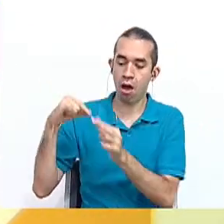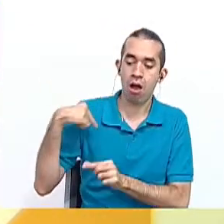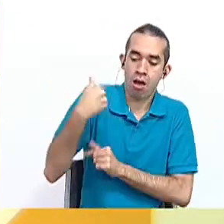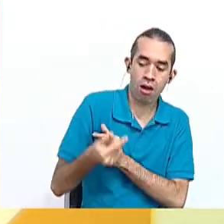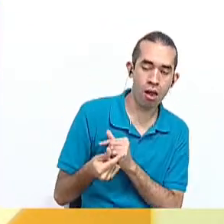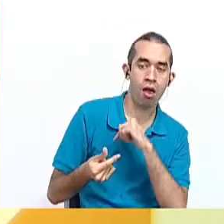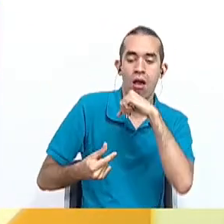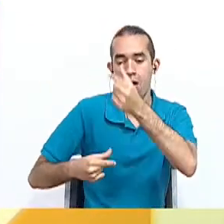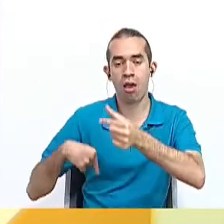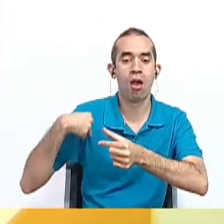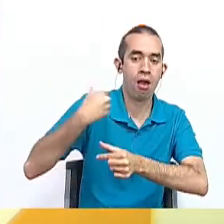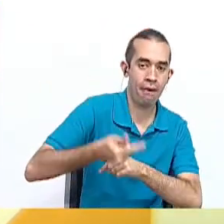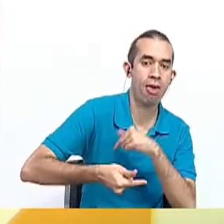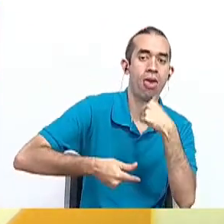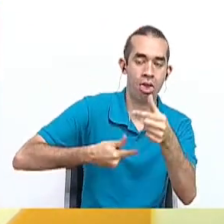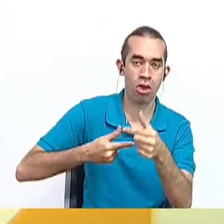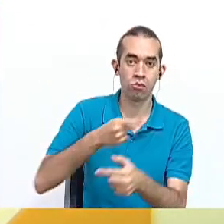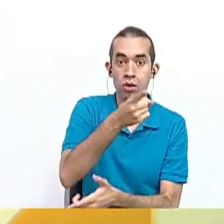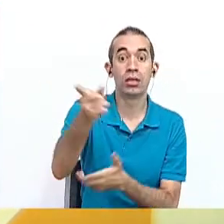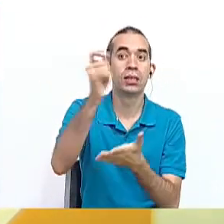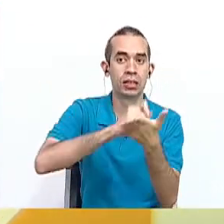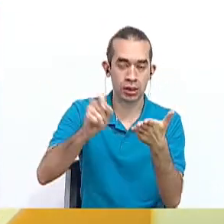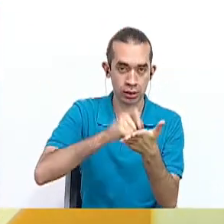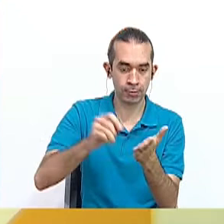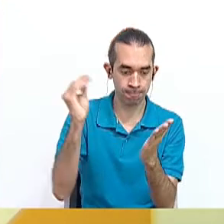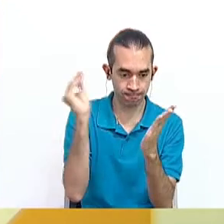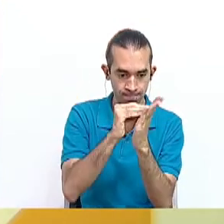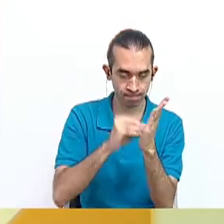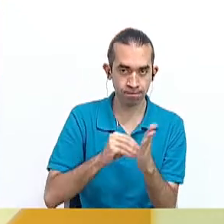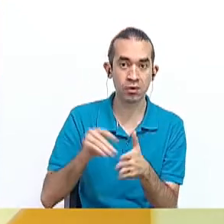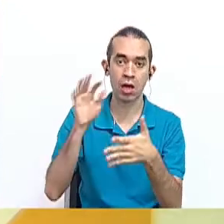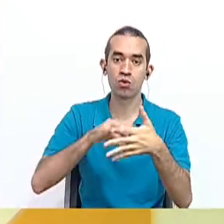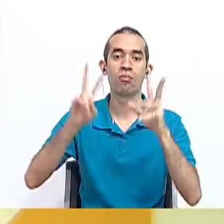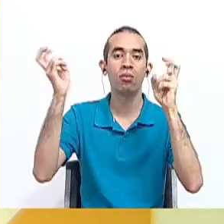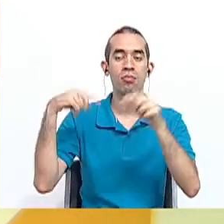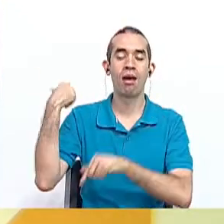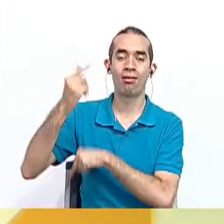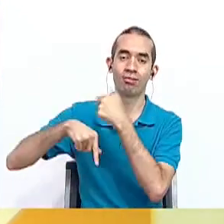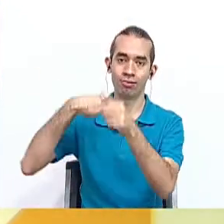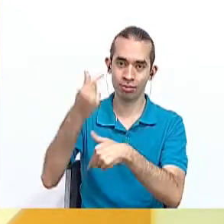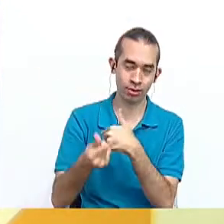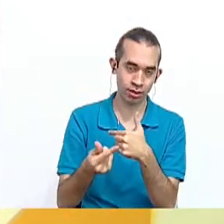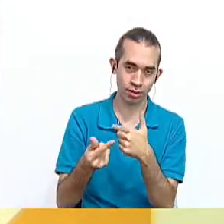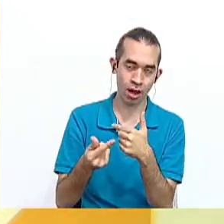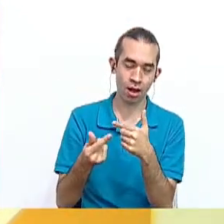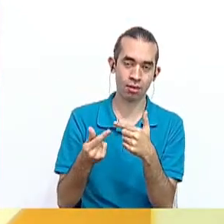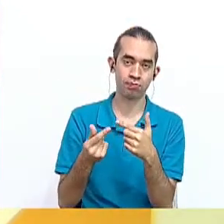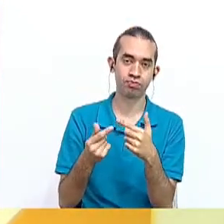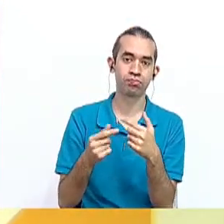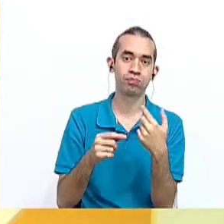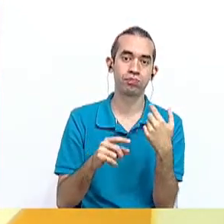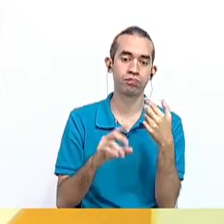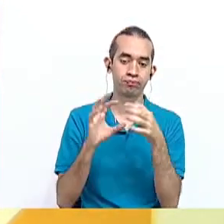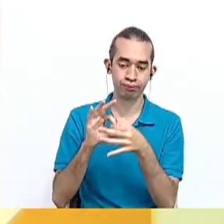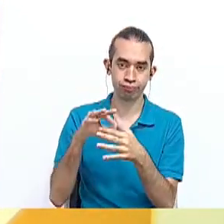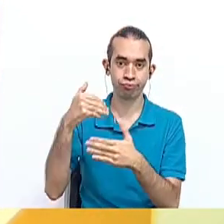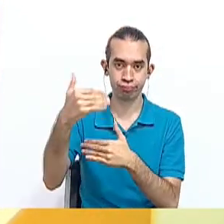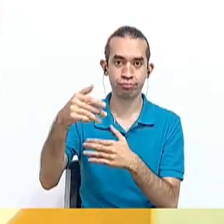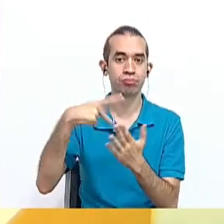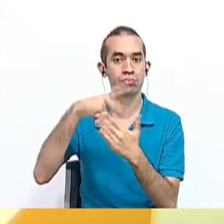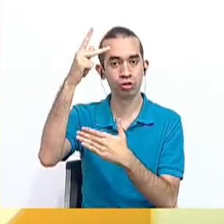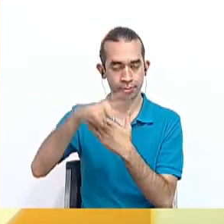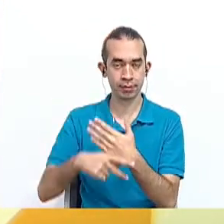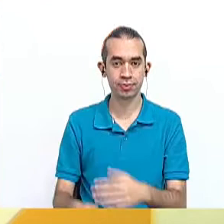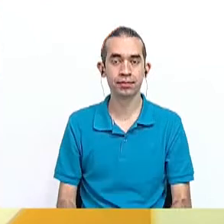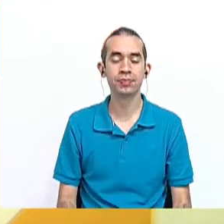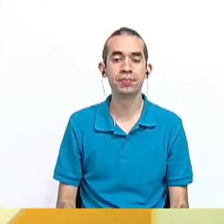generación. Así que tengan bien anotado ahí porque vamos a estar estudiando la genética en cada uno de estos siguientes programas.